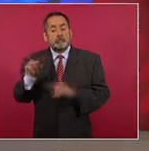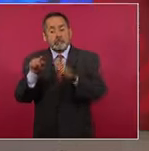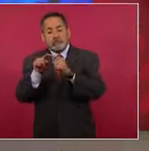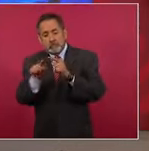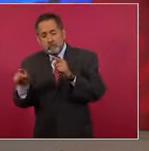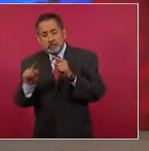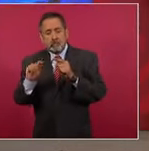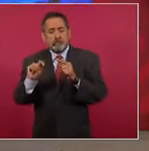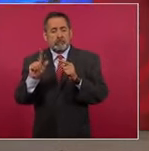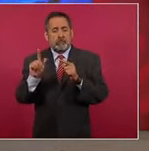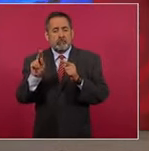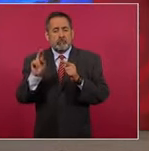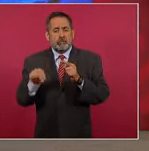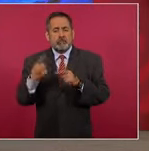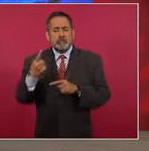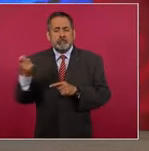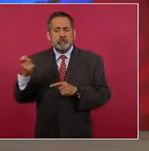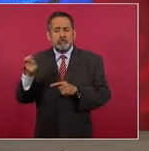Tulum son 100,